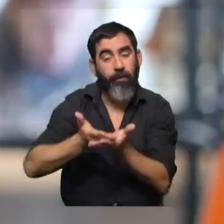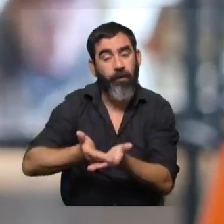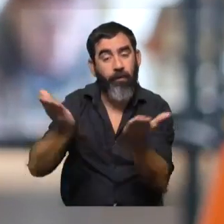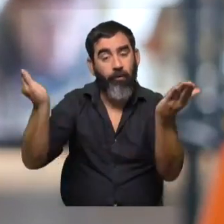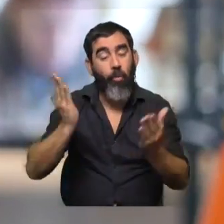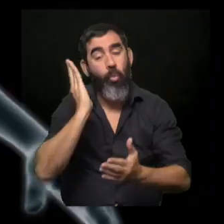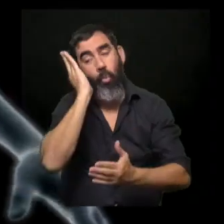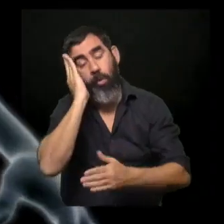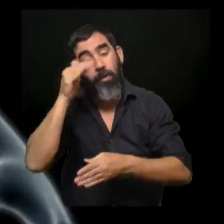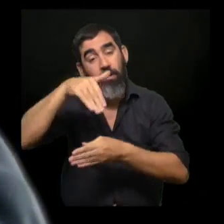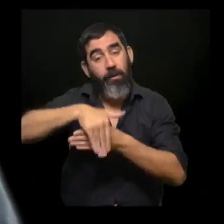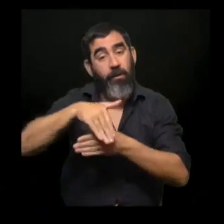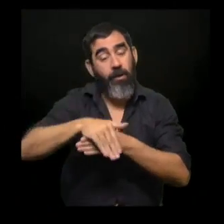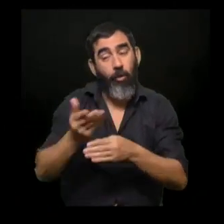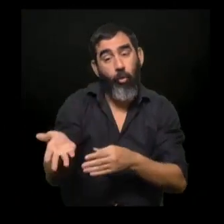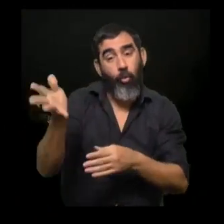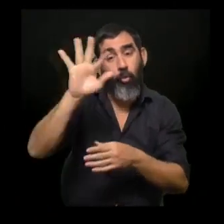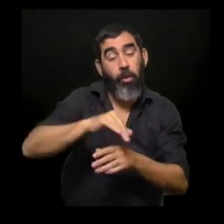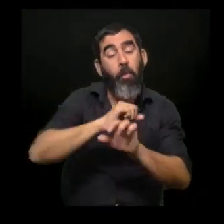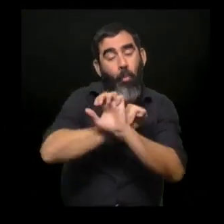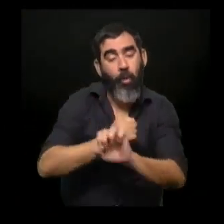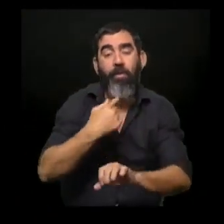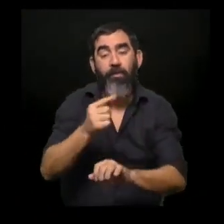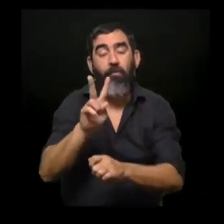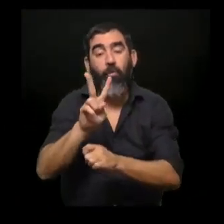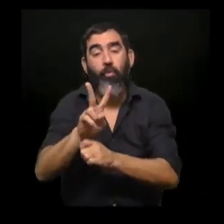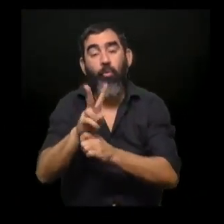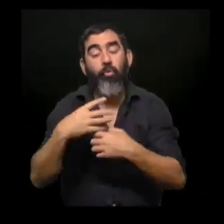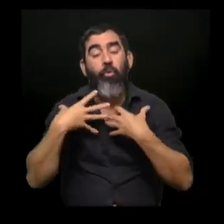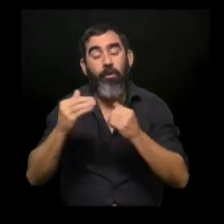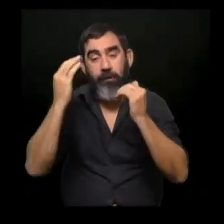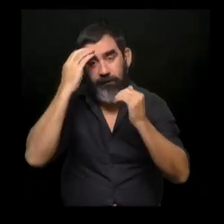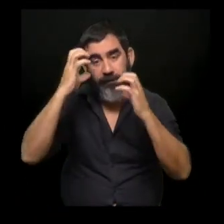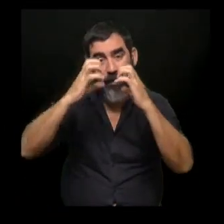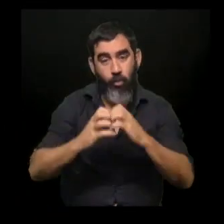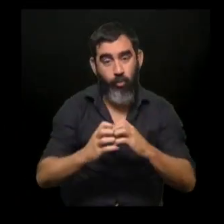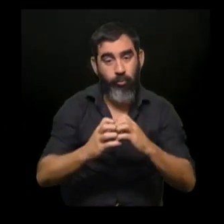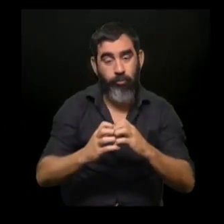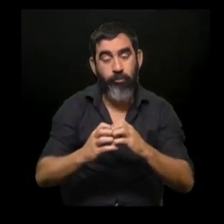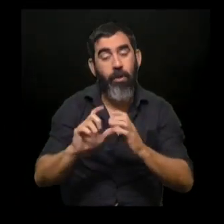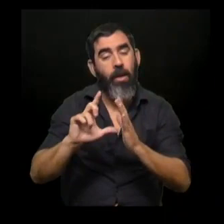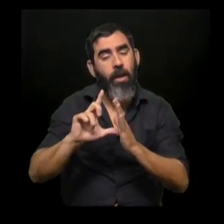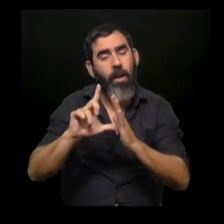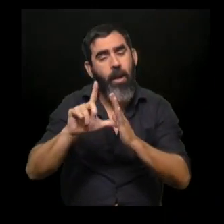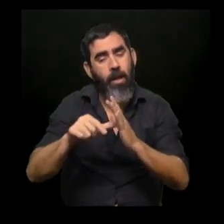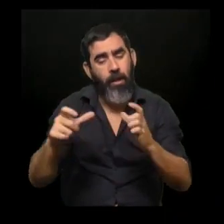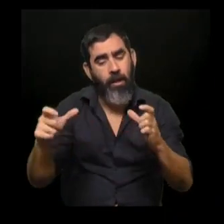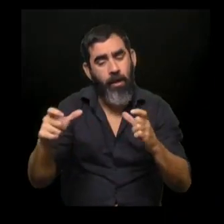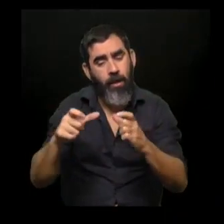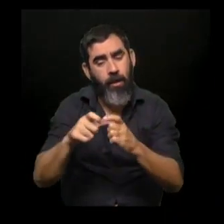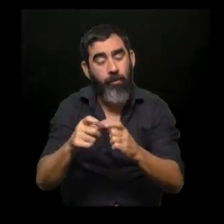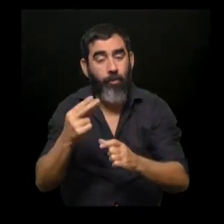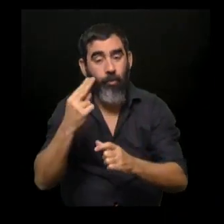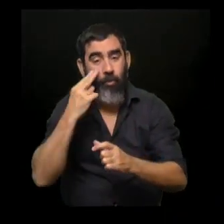que dormir siesta regularmente podría ayudar a preservar la salud del cerebro y ralentizar la contracción cerebral